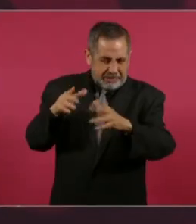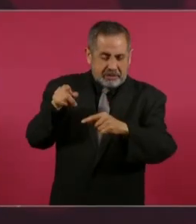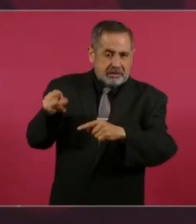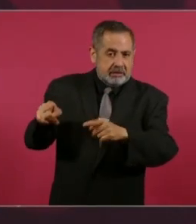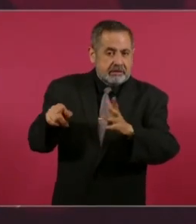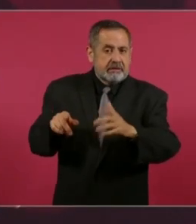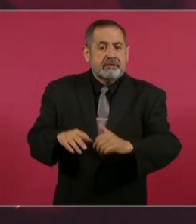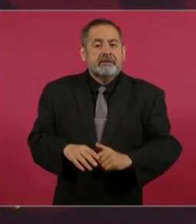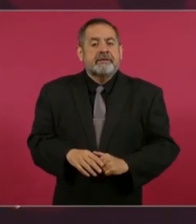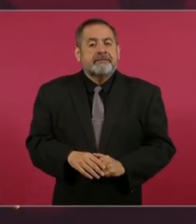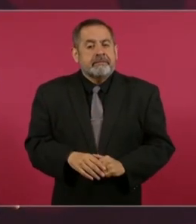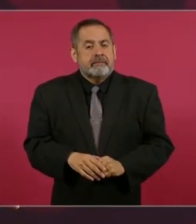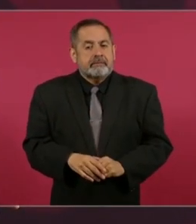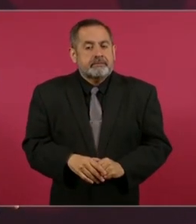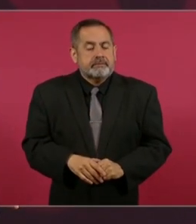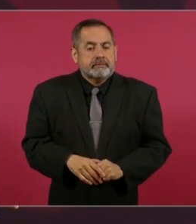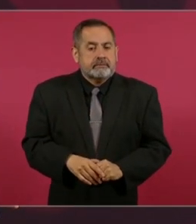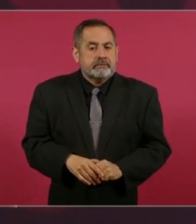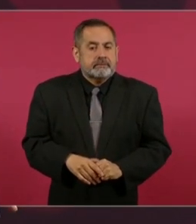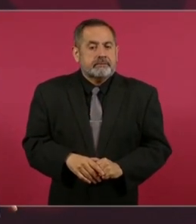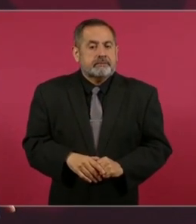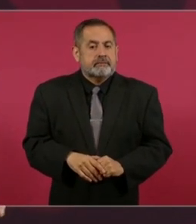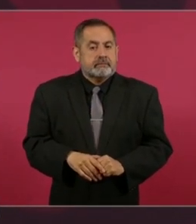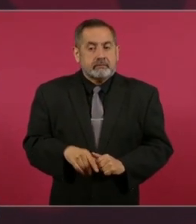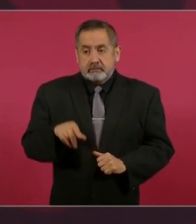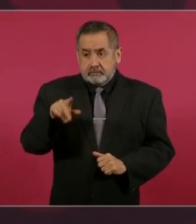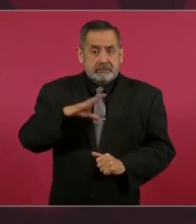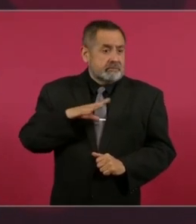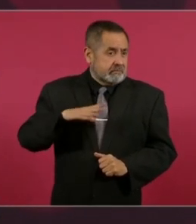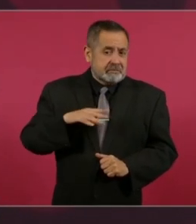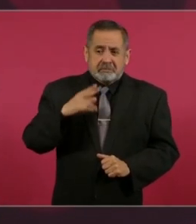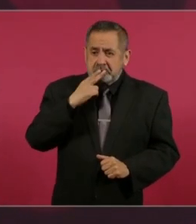de que hay demanda